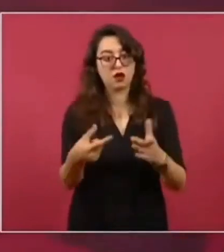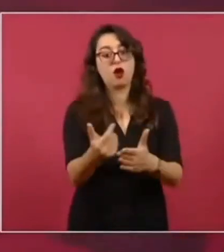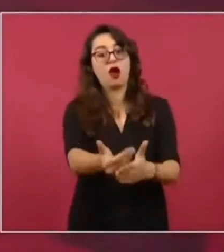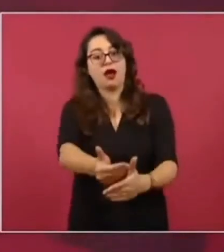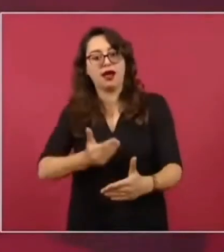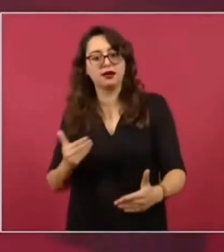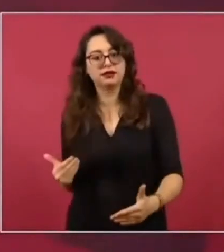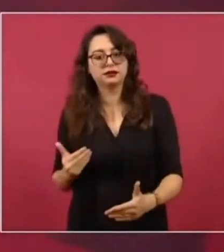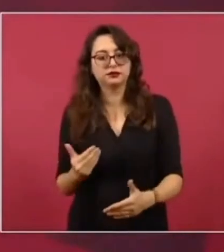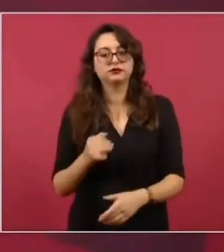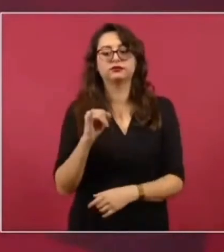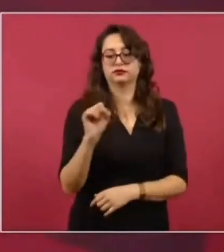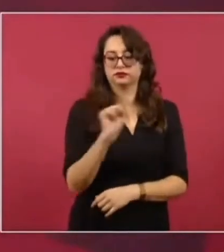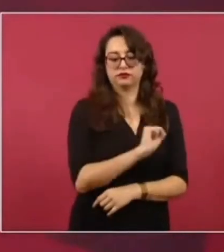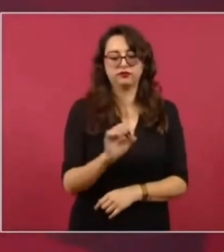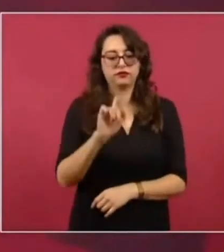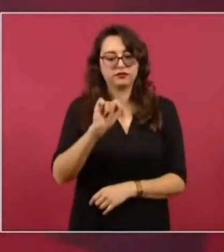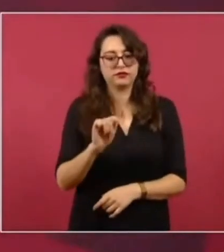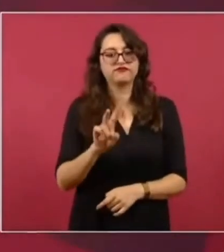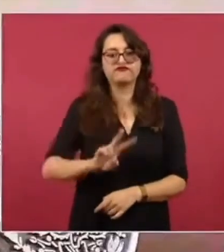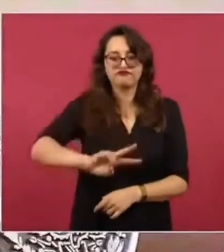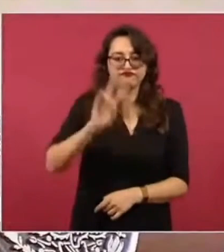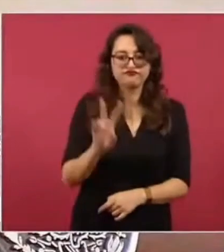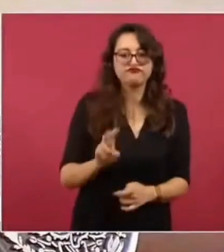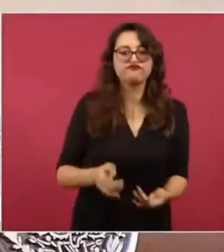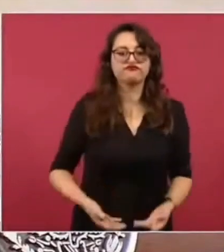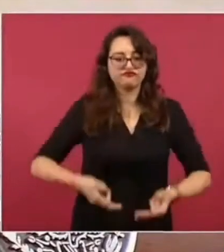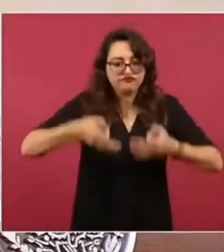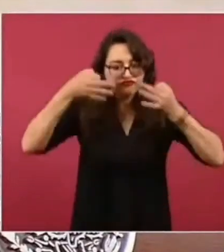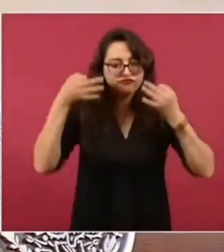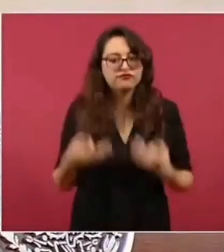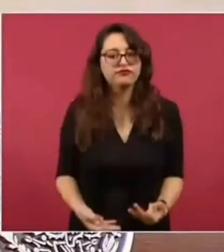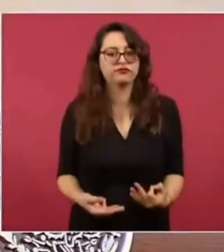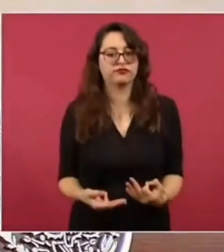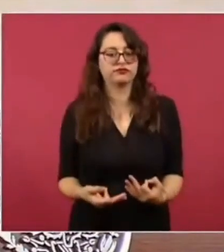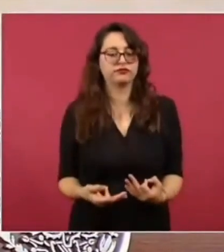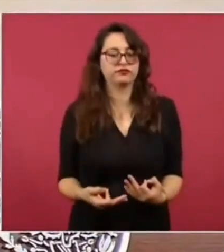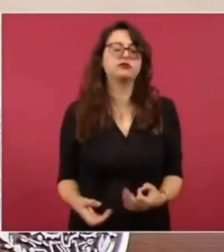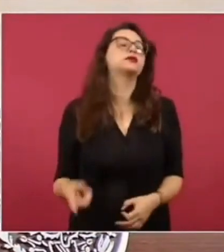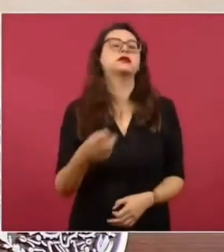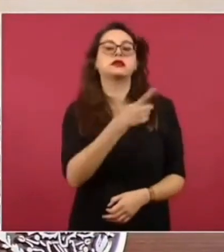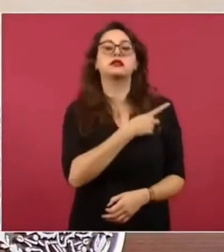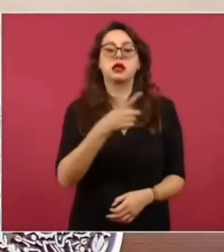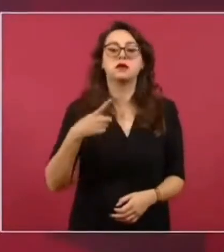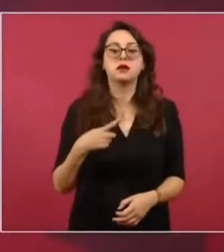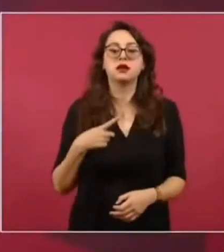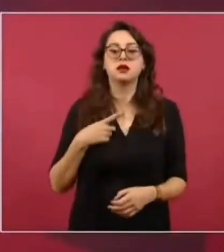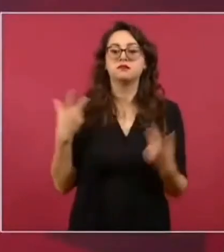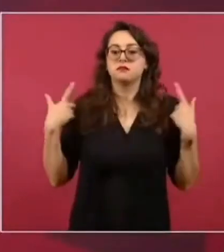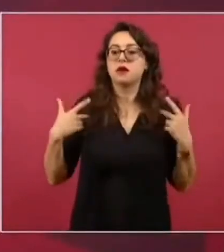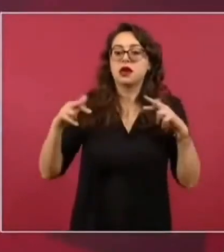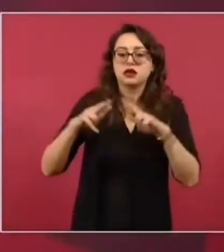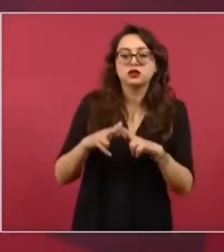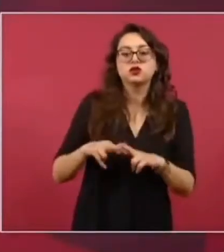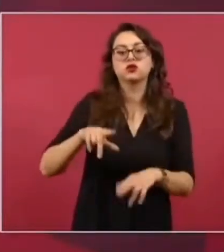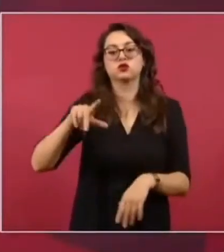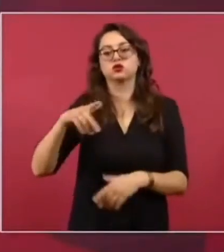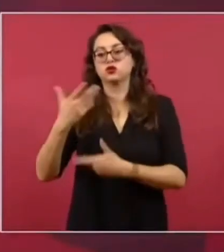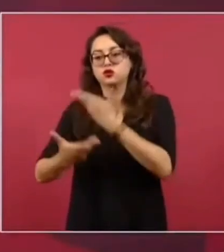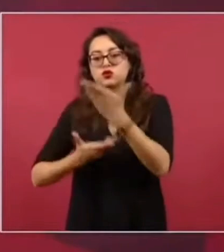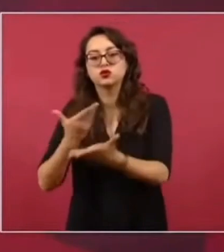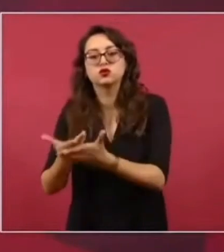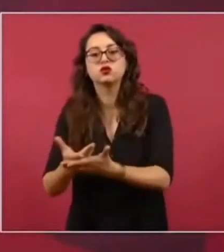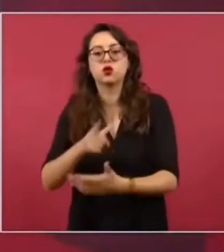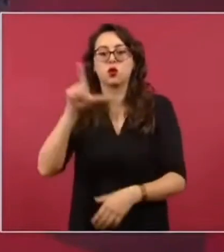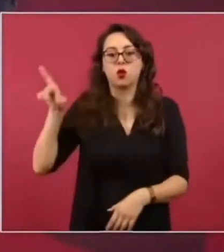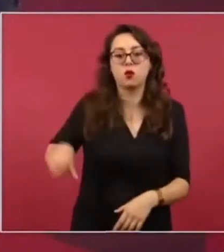a tener servicios médicos de primera como lo merecen ustedes, maestras,